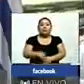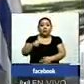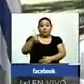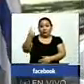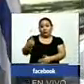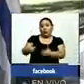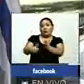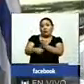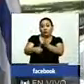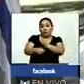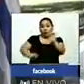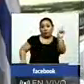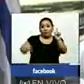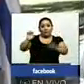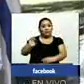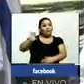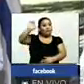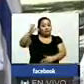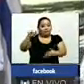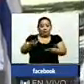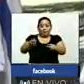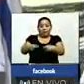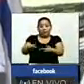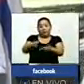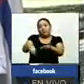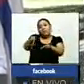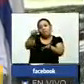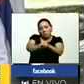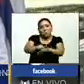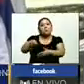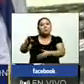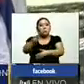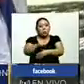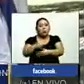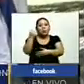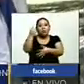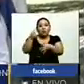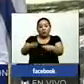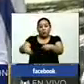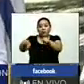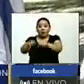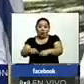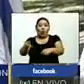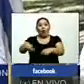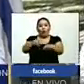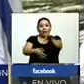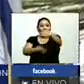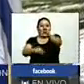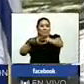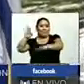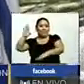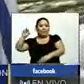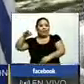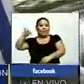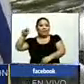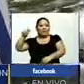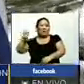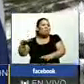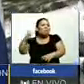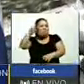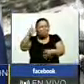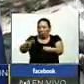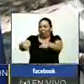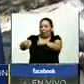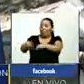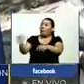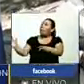alcalde de San Salvador, Ernesto Mason, firmó un memorándum de amistad y entendimiento con el alcalde de Beijing. El objetivo es estrechar los lazos que unen